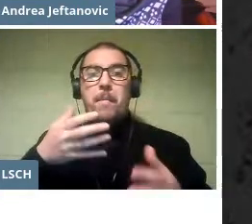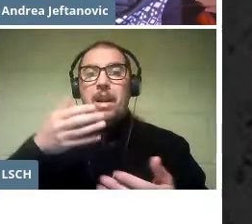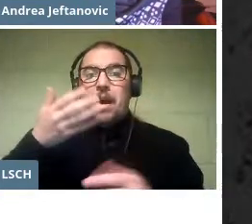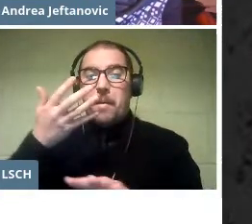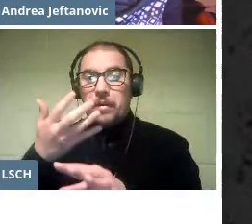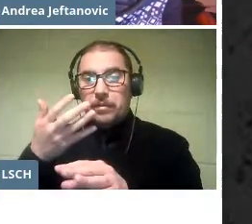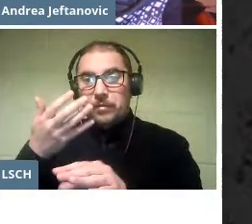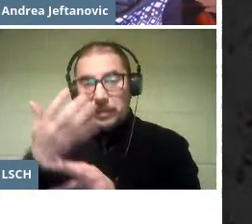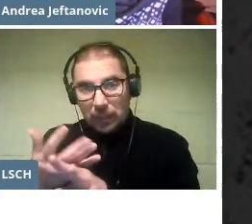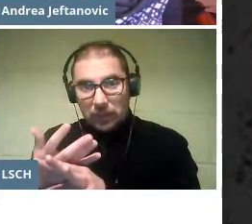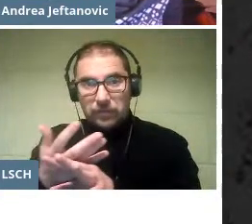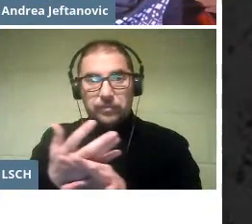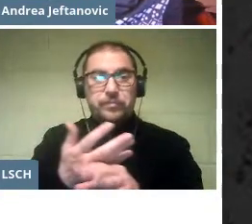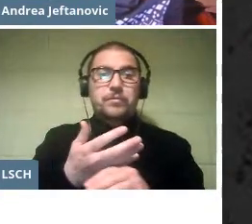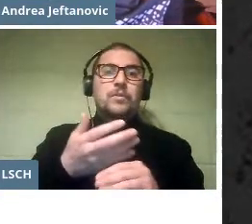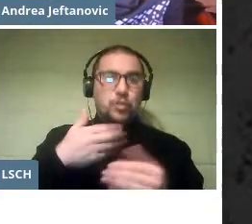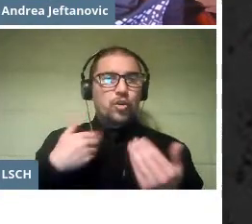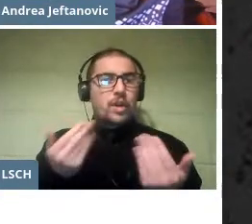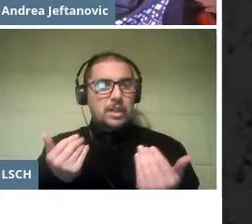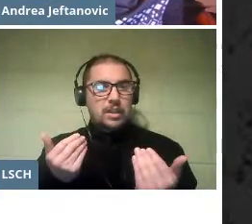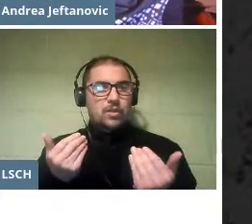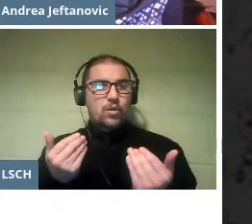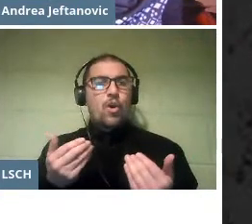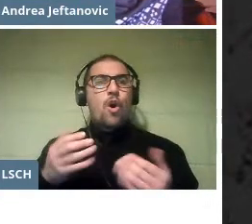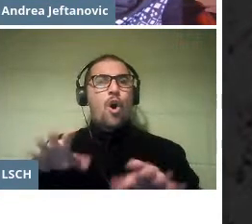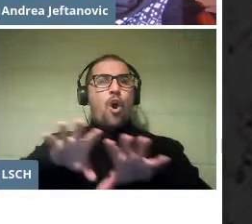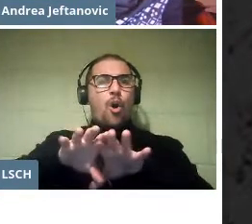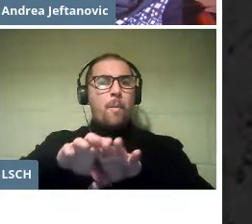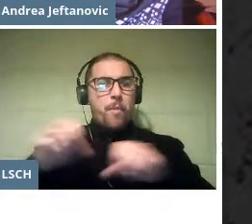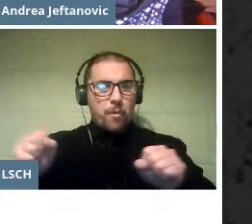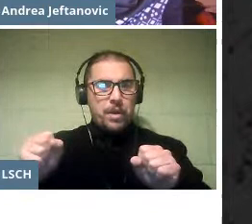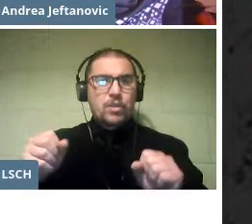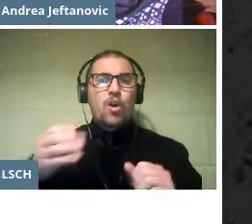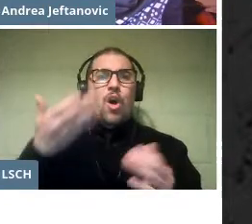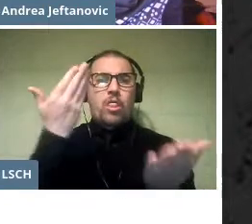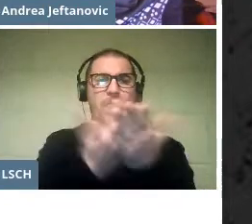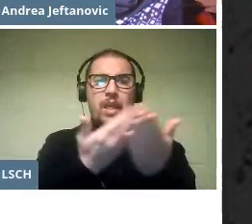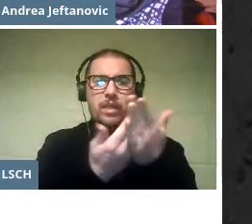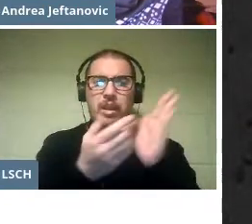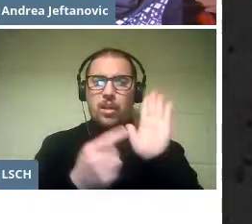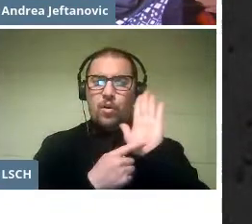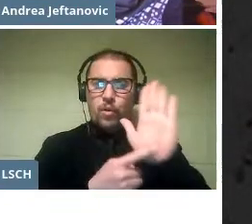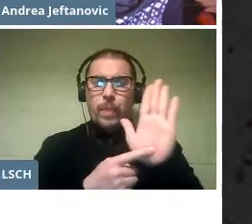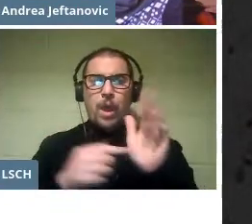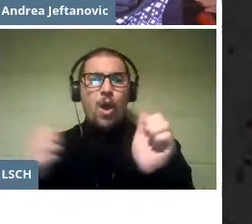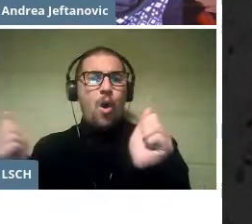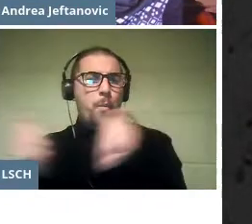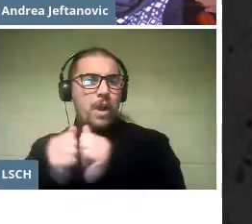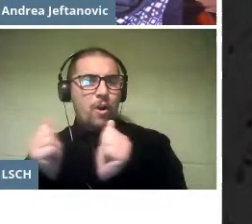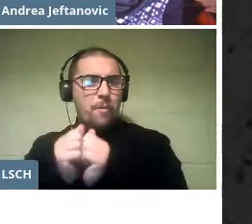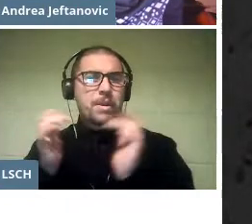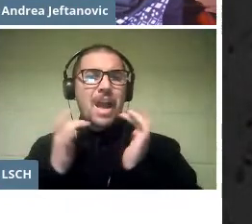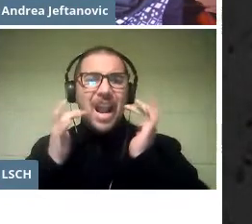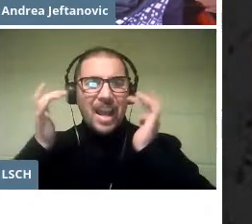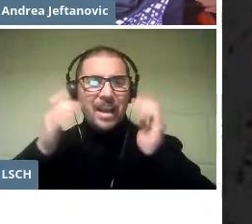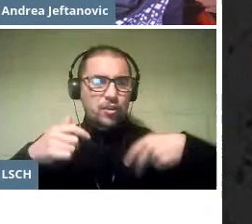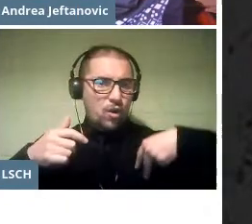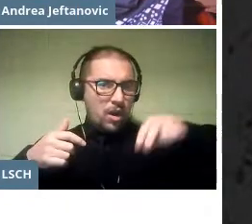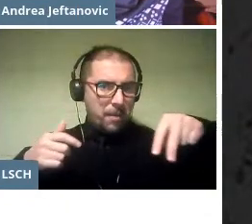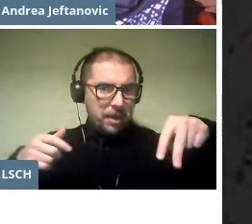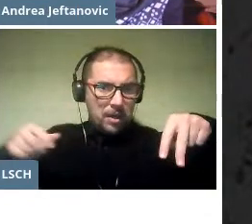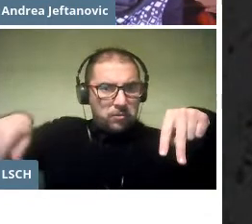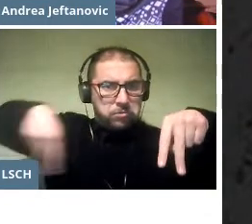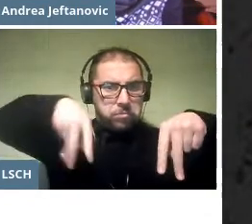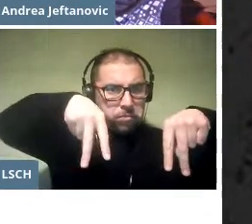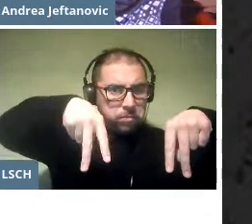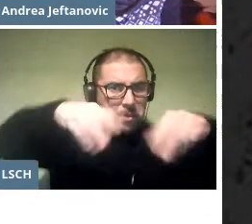presente, necesito tener un compromiso a ser testigo, una compañera alegre, con el caminar y el hablar con